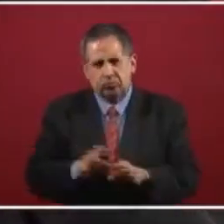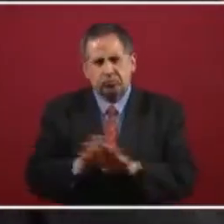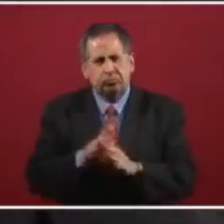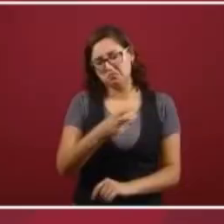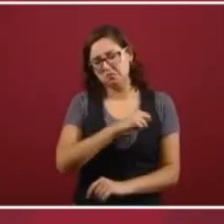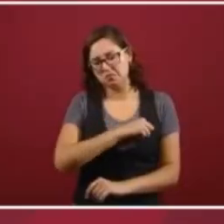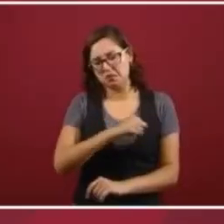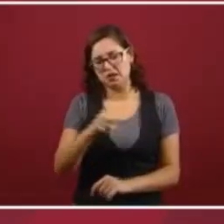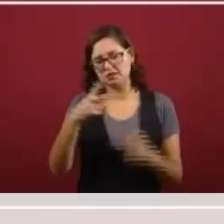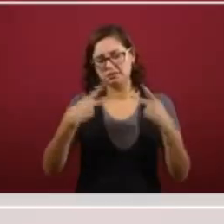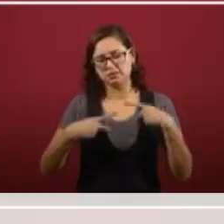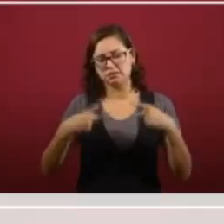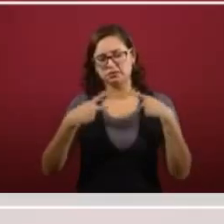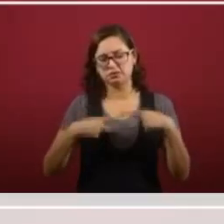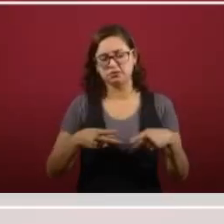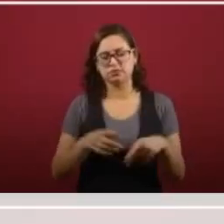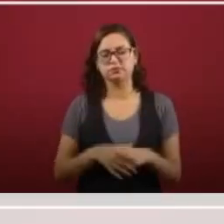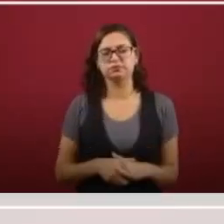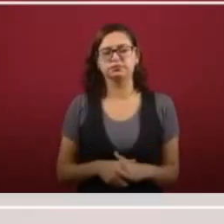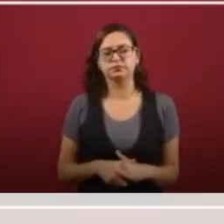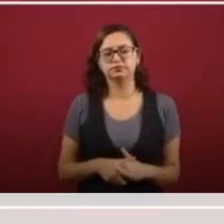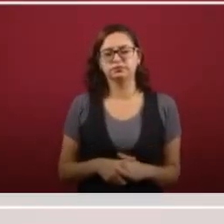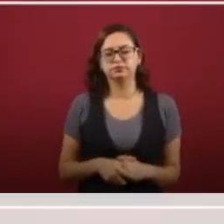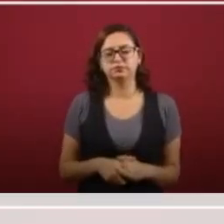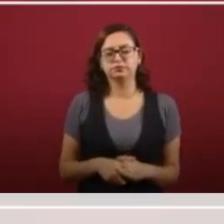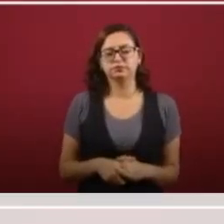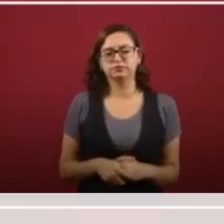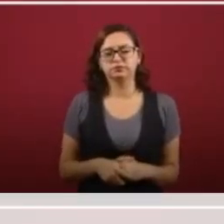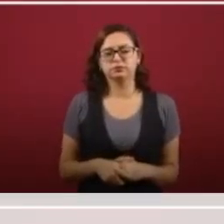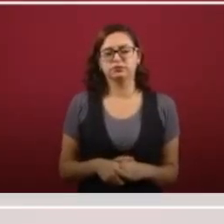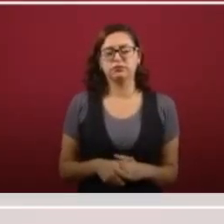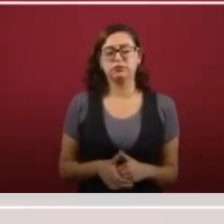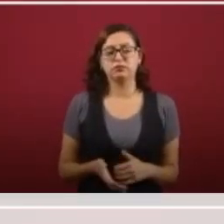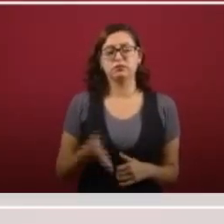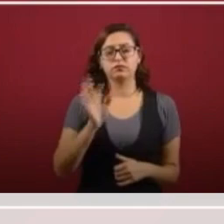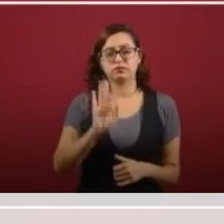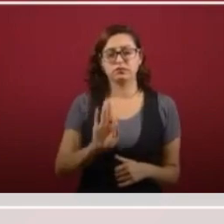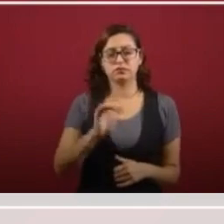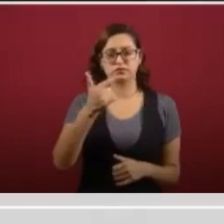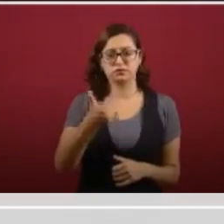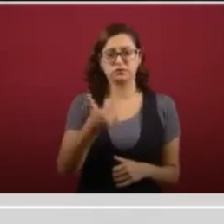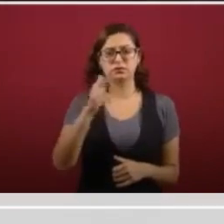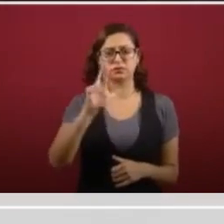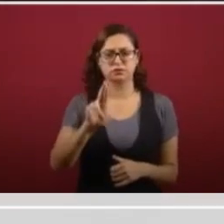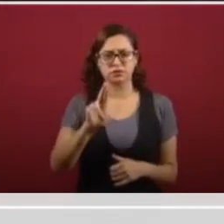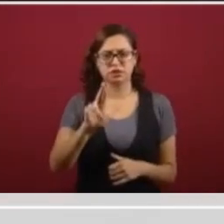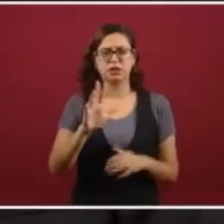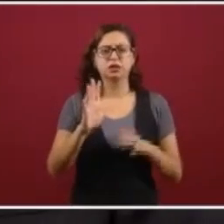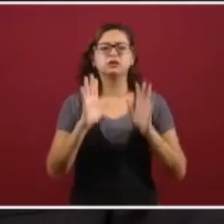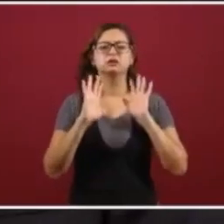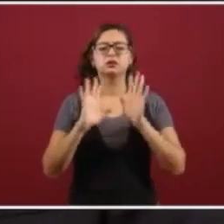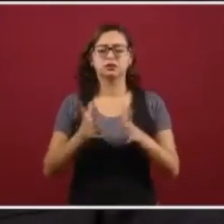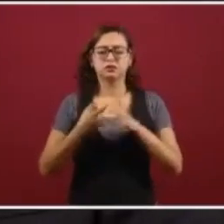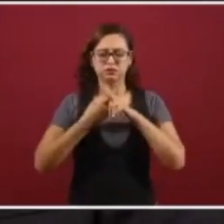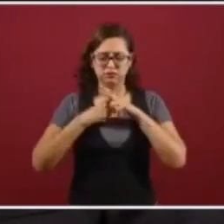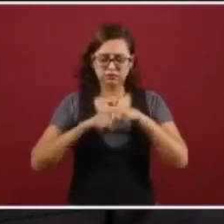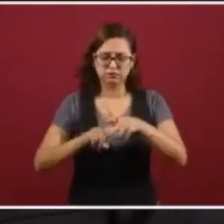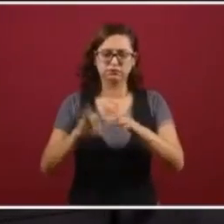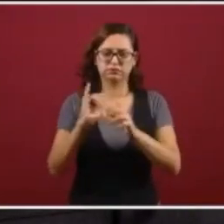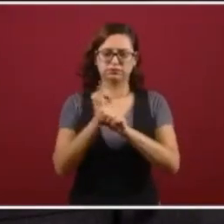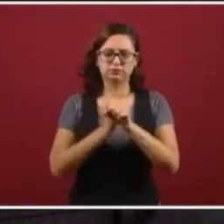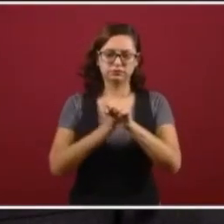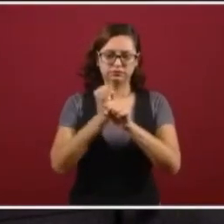quedar. La Fiscalía General está llevando a cabo la